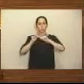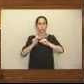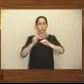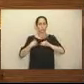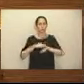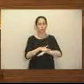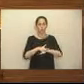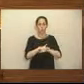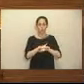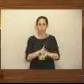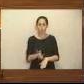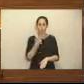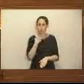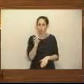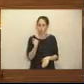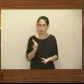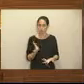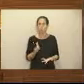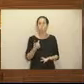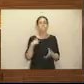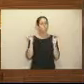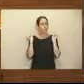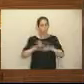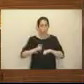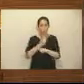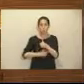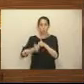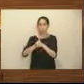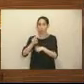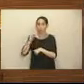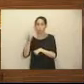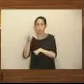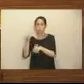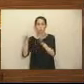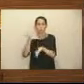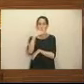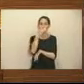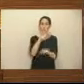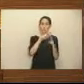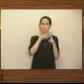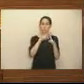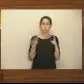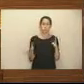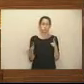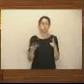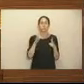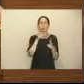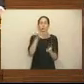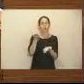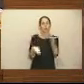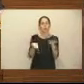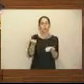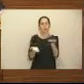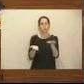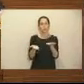Gobierno. Y yo estoy de acuerdo con que no había otras prioridades más que esas. Pero juzguemos entonces,